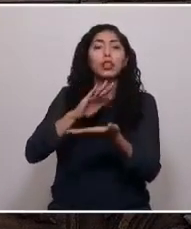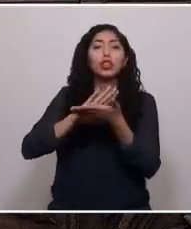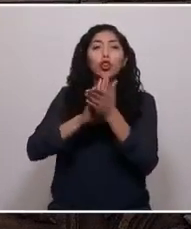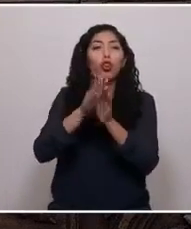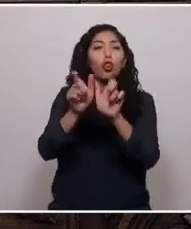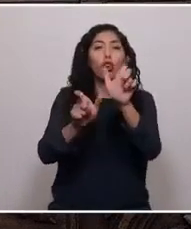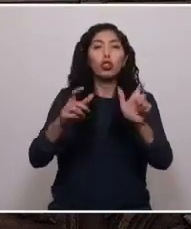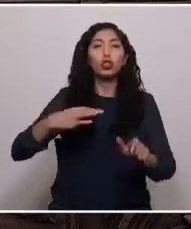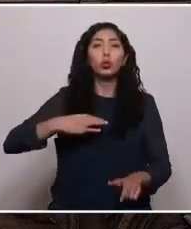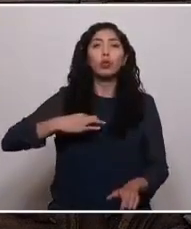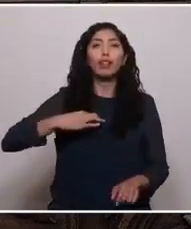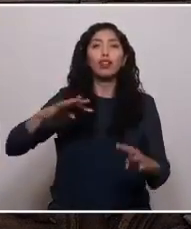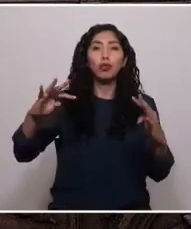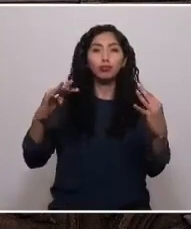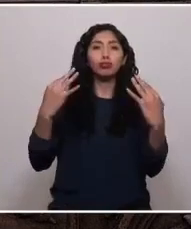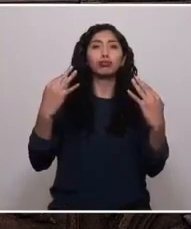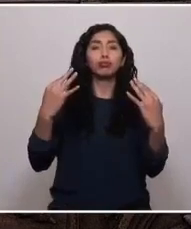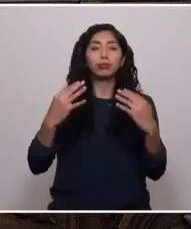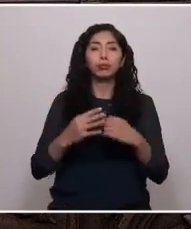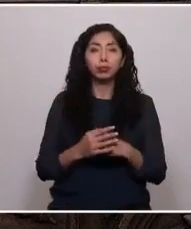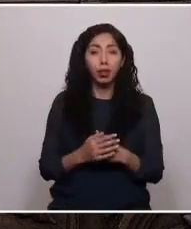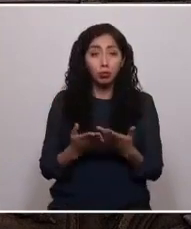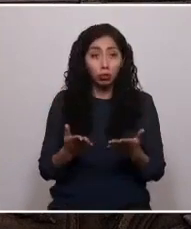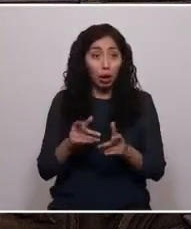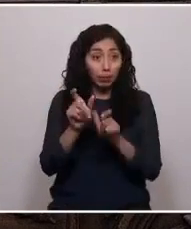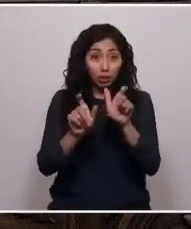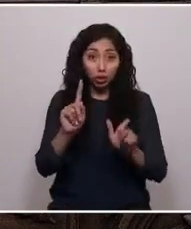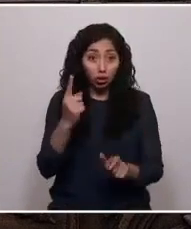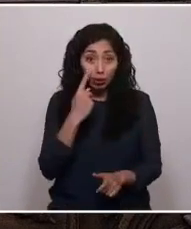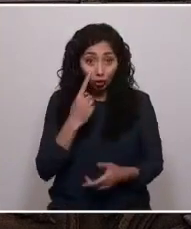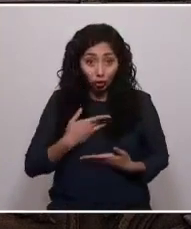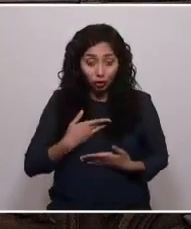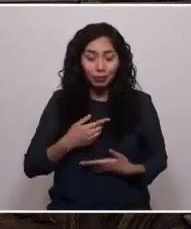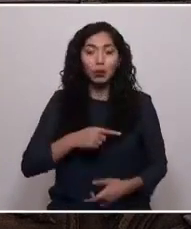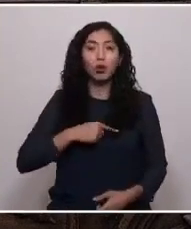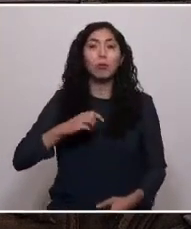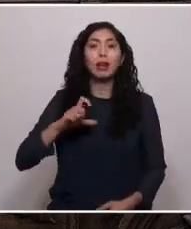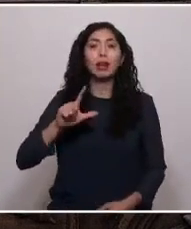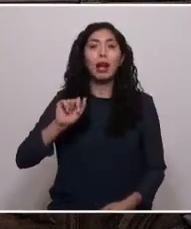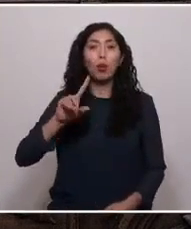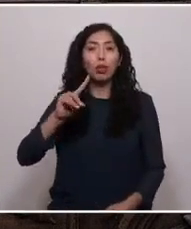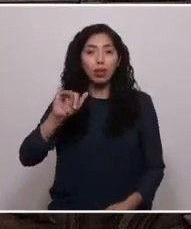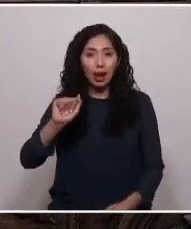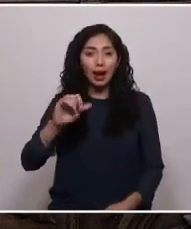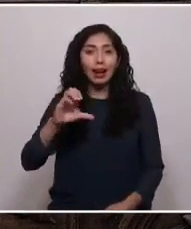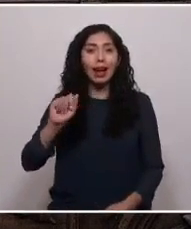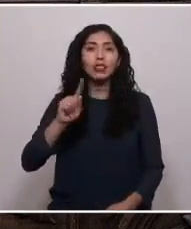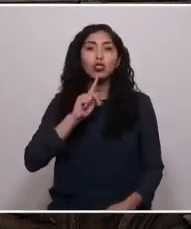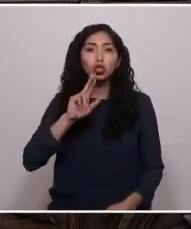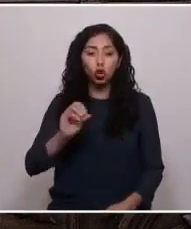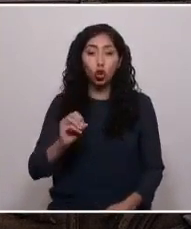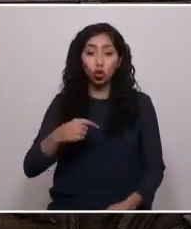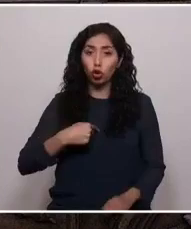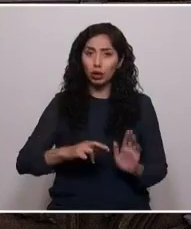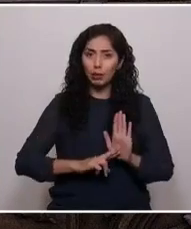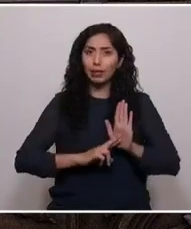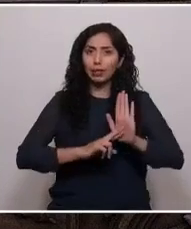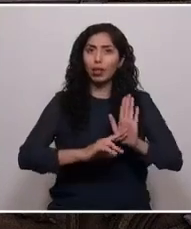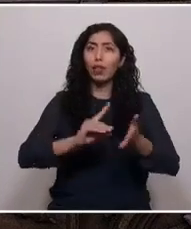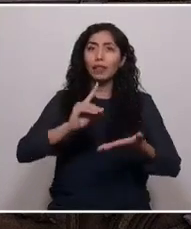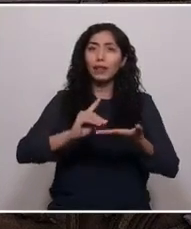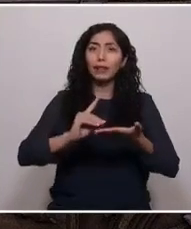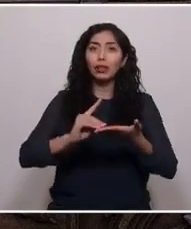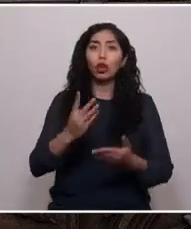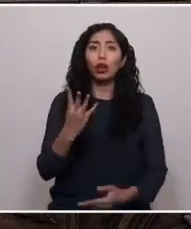desde sus casas para quienes no me conocen mi nombre es claudia castro y estoy aquí representando al distrito 14